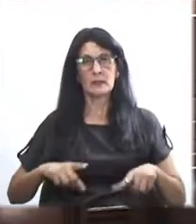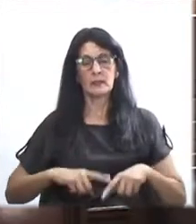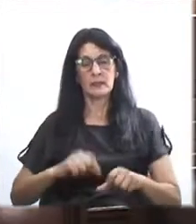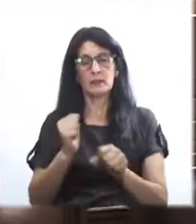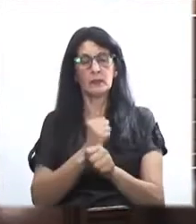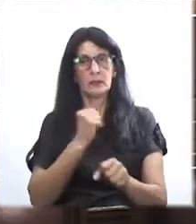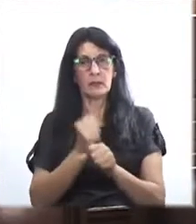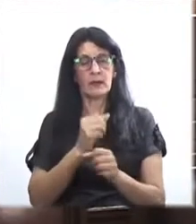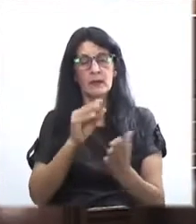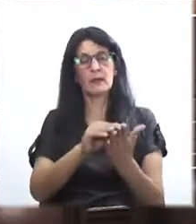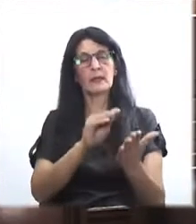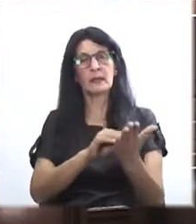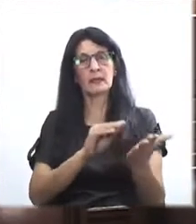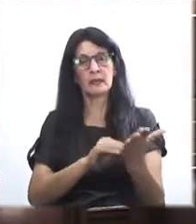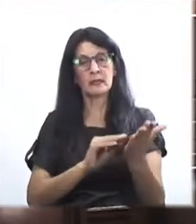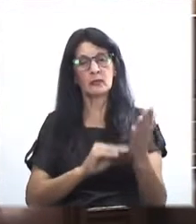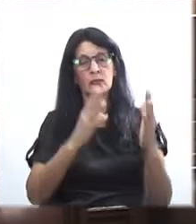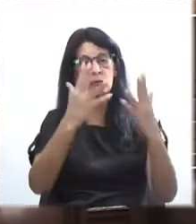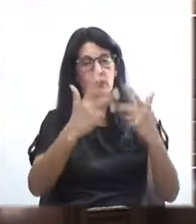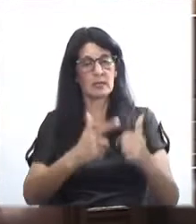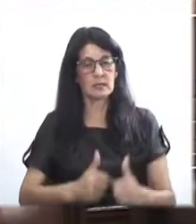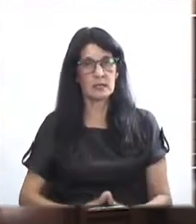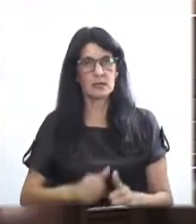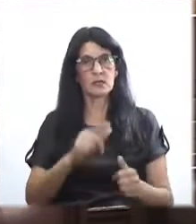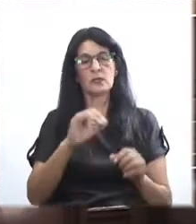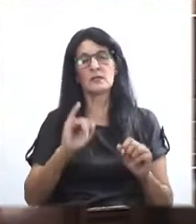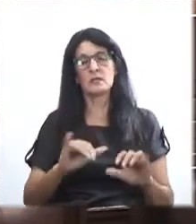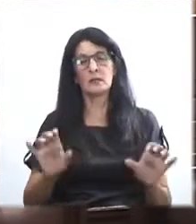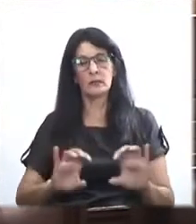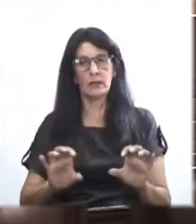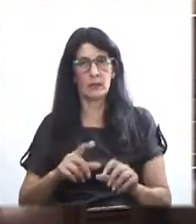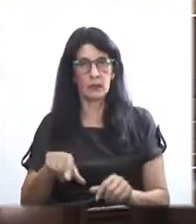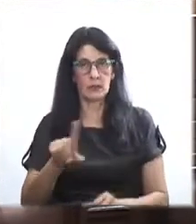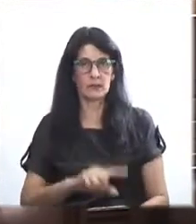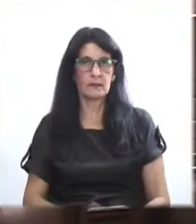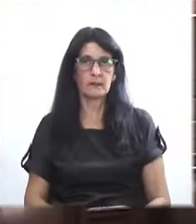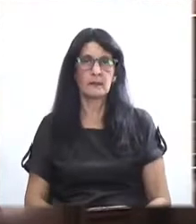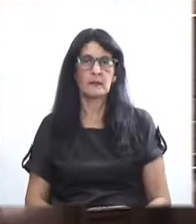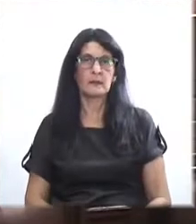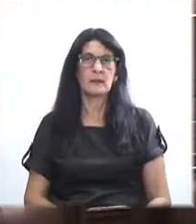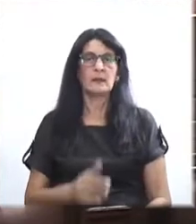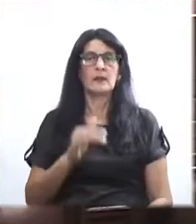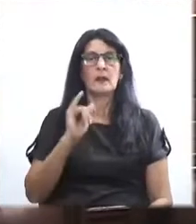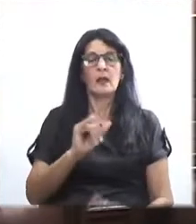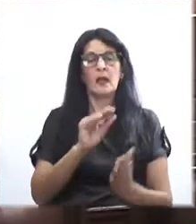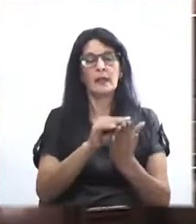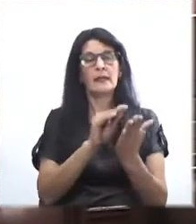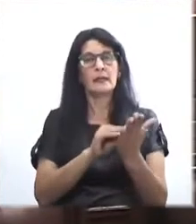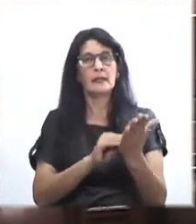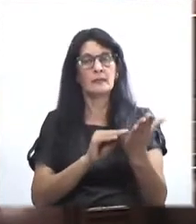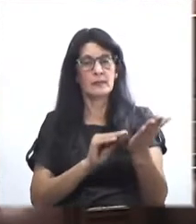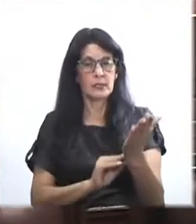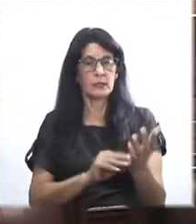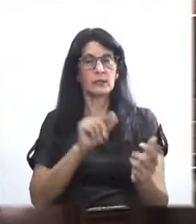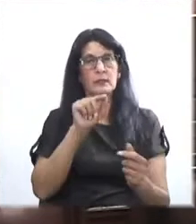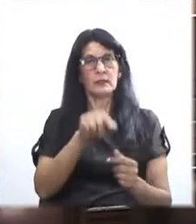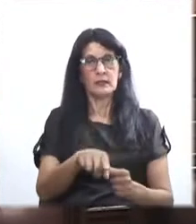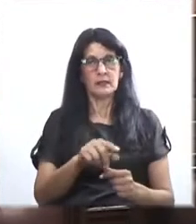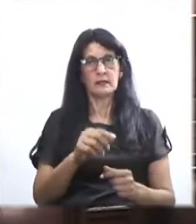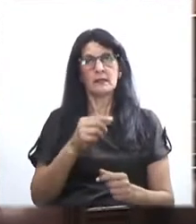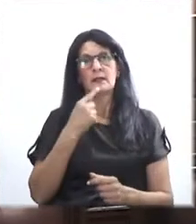el registro de organizaciones de trabajadores y de empleadores. La inscripción en el referido registro